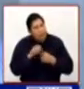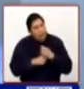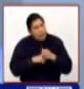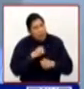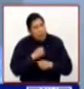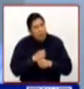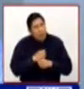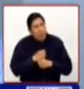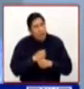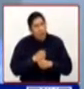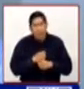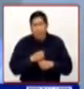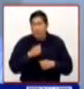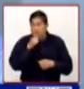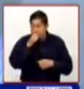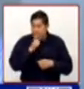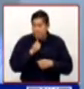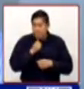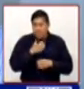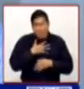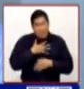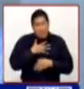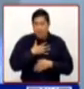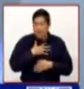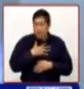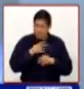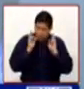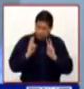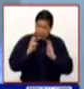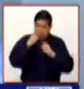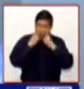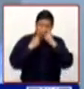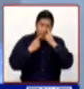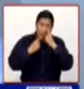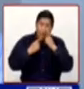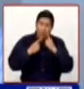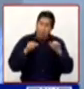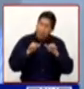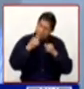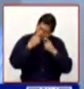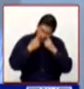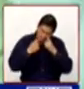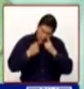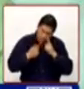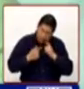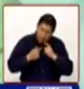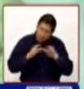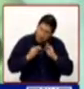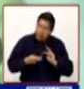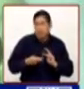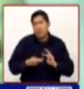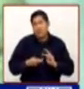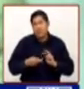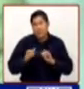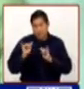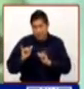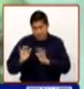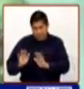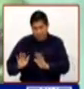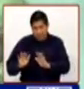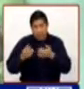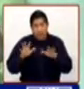años. Cerca de él, no, yo me aguanto todo porque yo me ve llorar. Él también llora, se pone otra clase. ¿Quieres a ti,